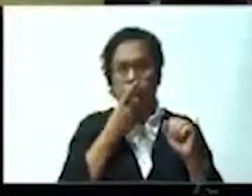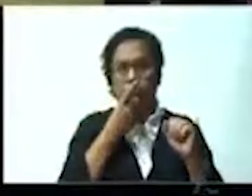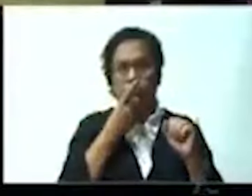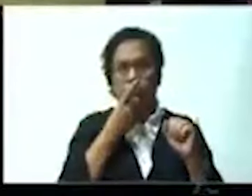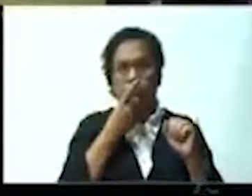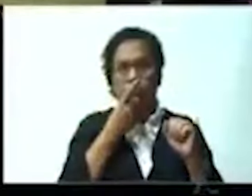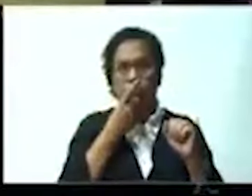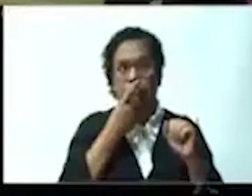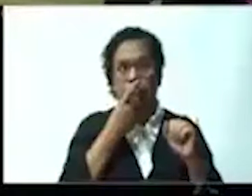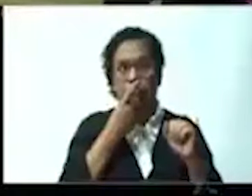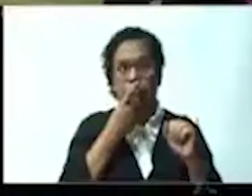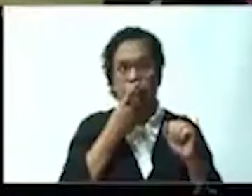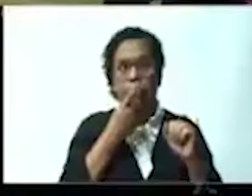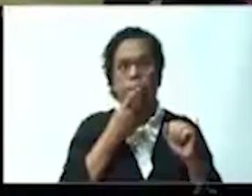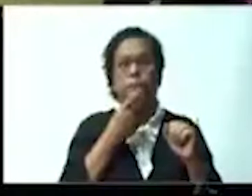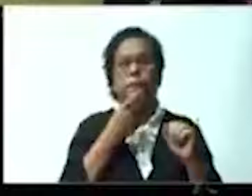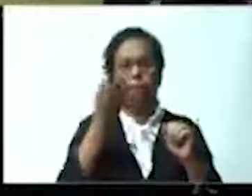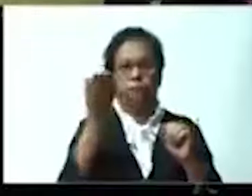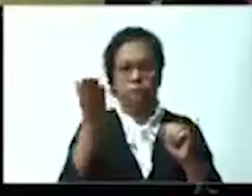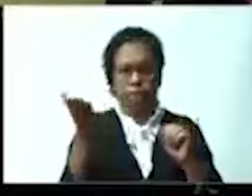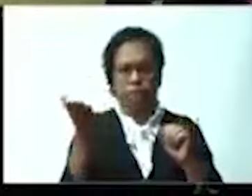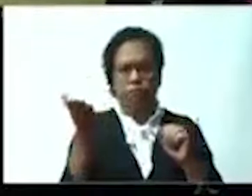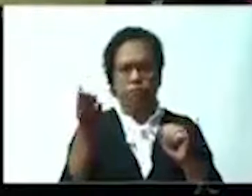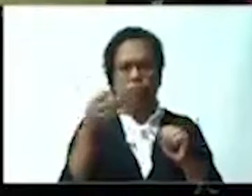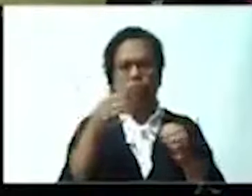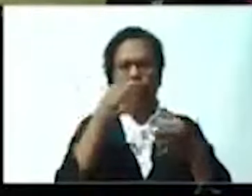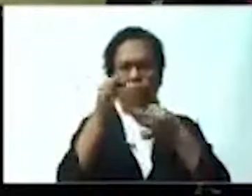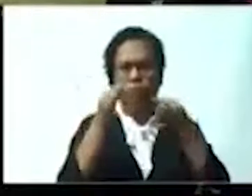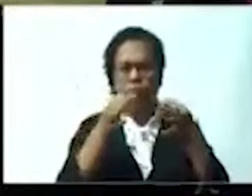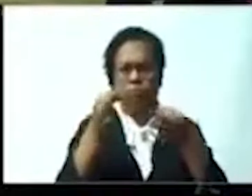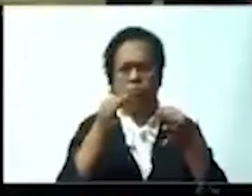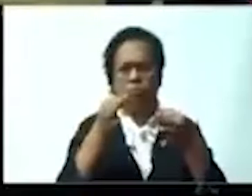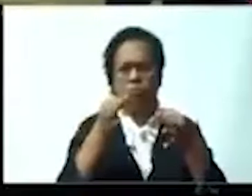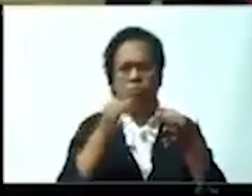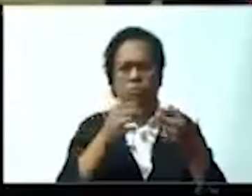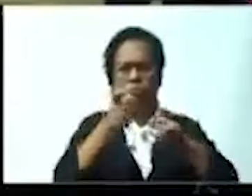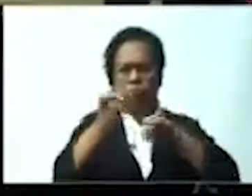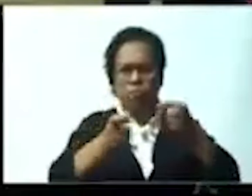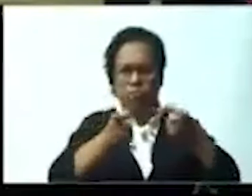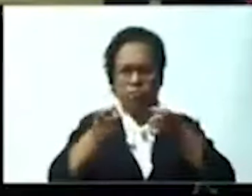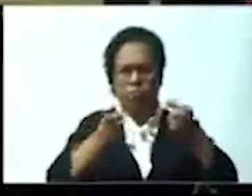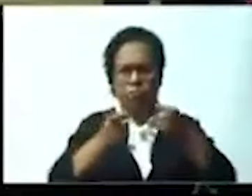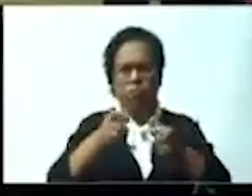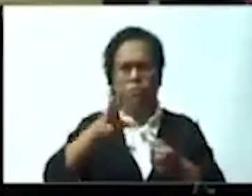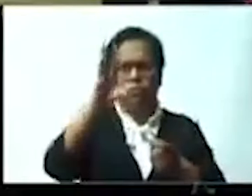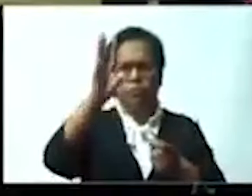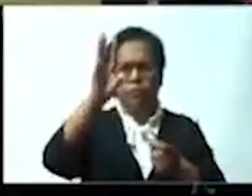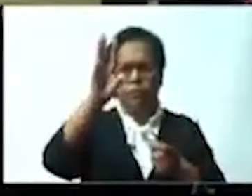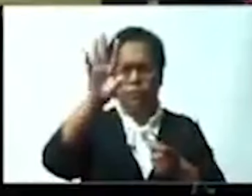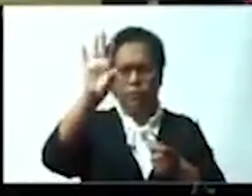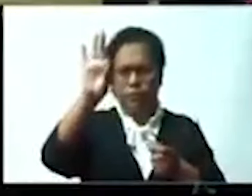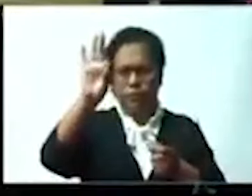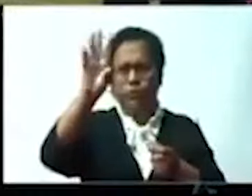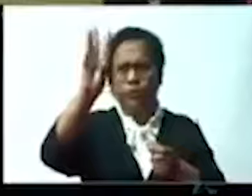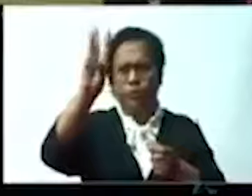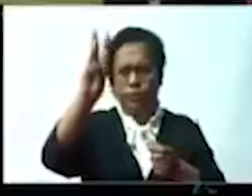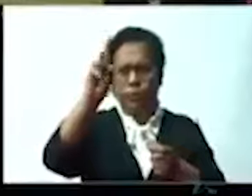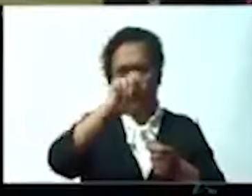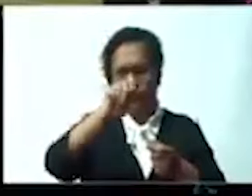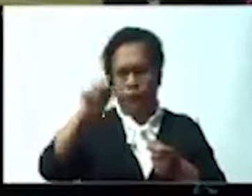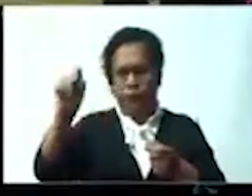la gestión 96-2000 de que había sido responsable de un contrato que había sido mal